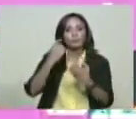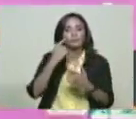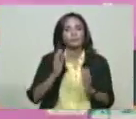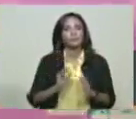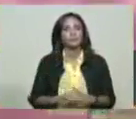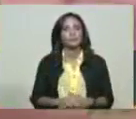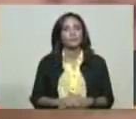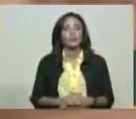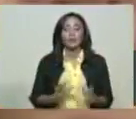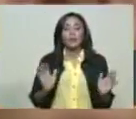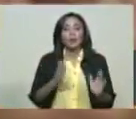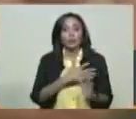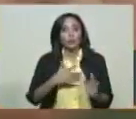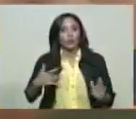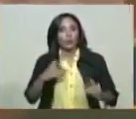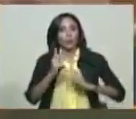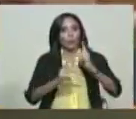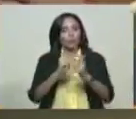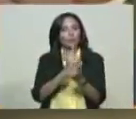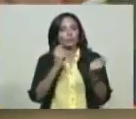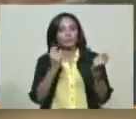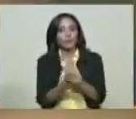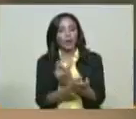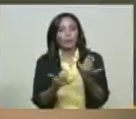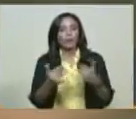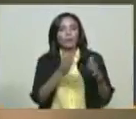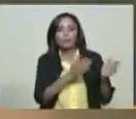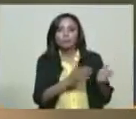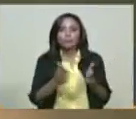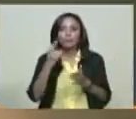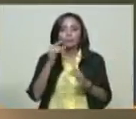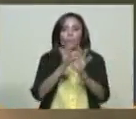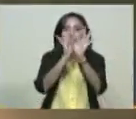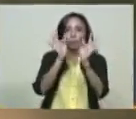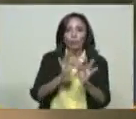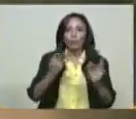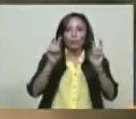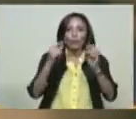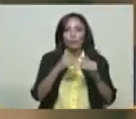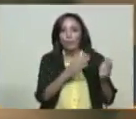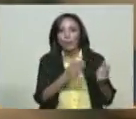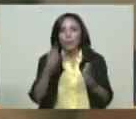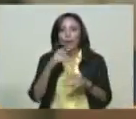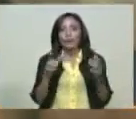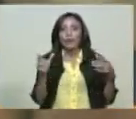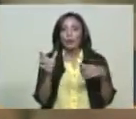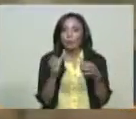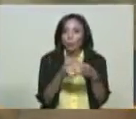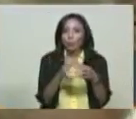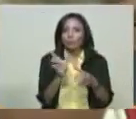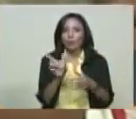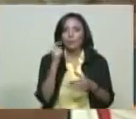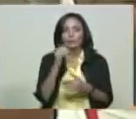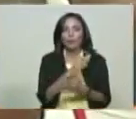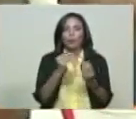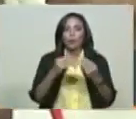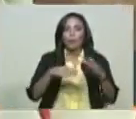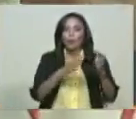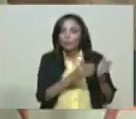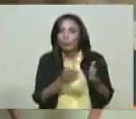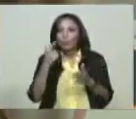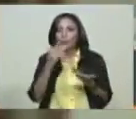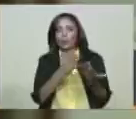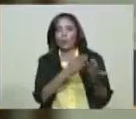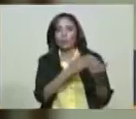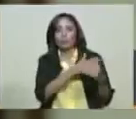quiero que todo este proceso de nueva estructuración de nuevo comienzo organizativo del pcv de sus estructuras de mando la